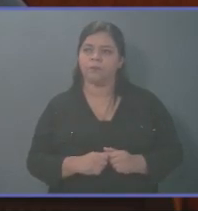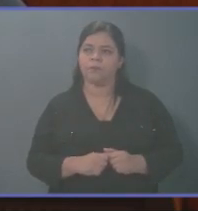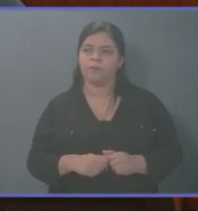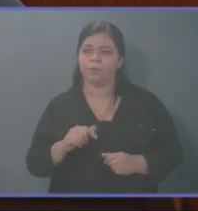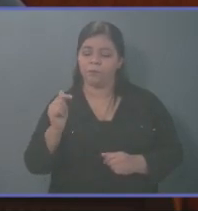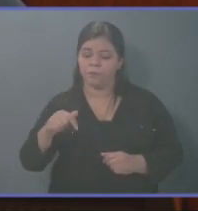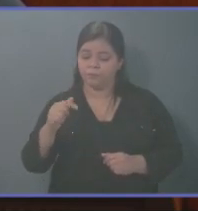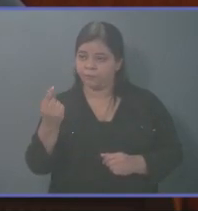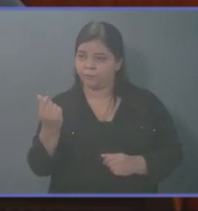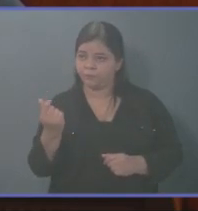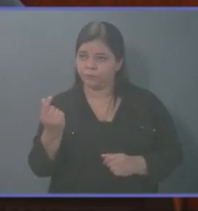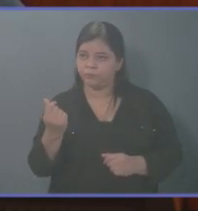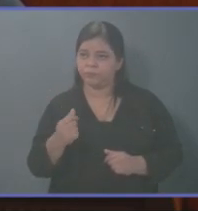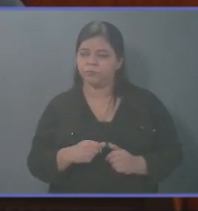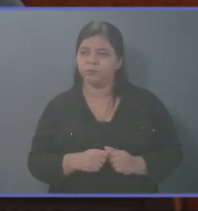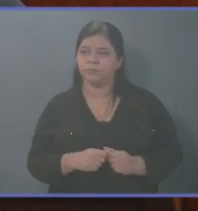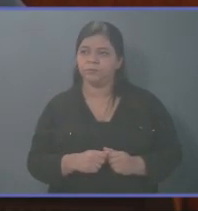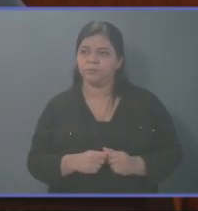este recurso